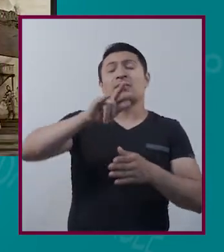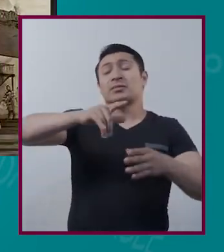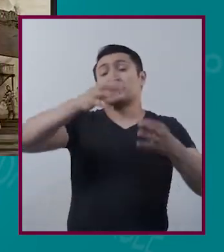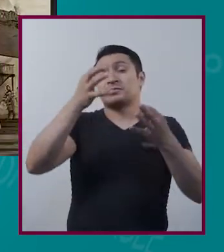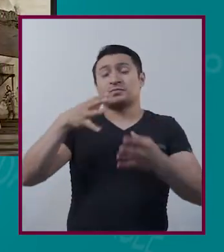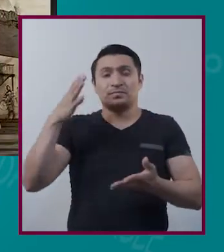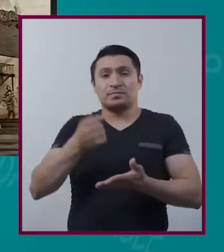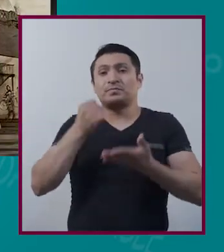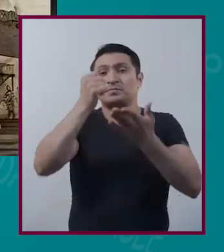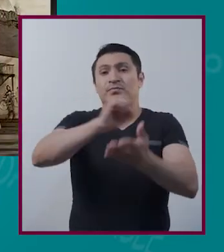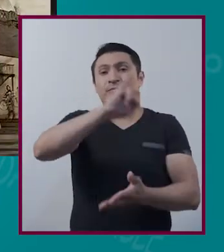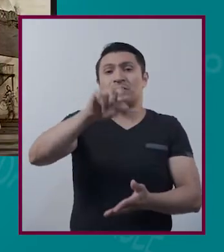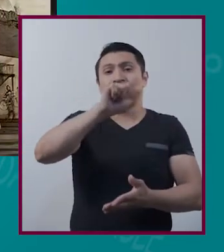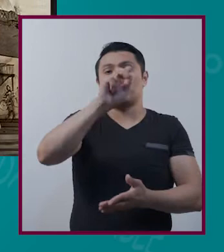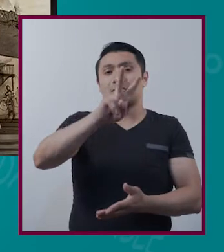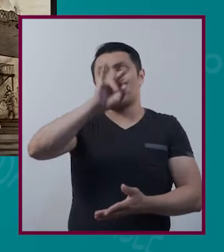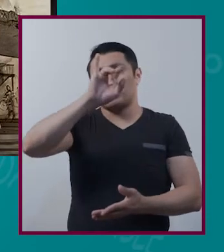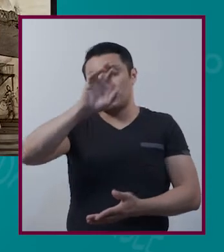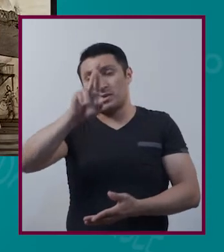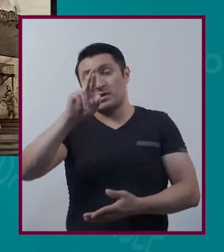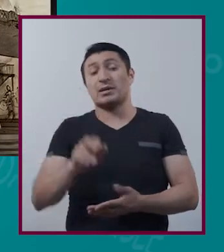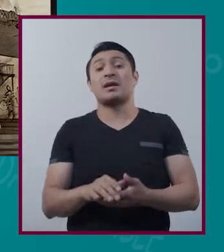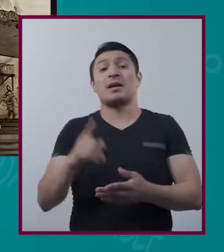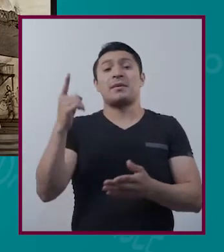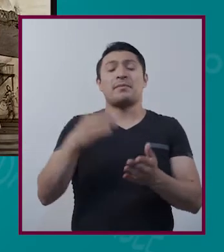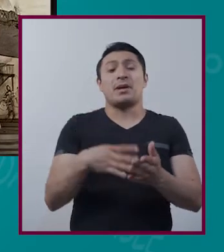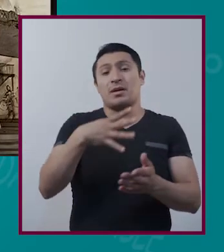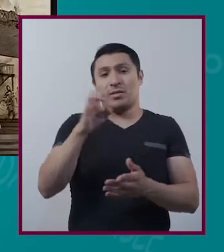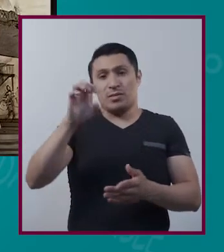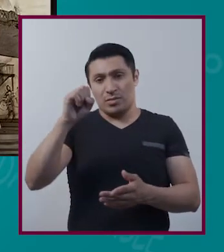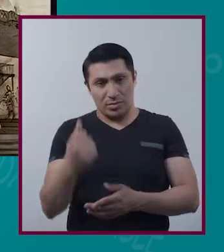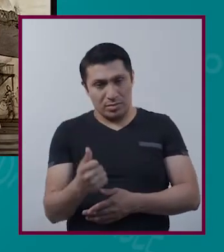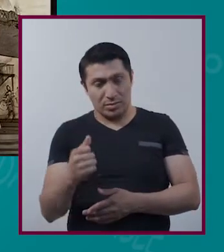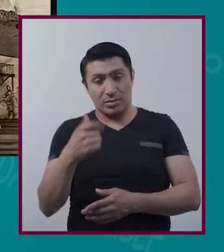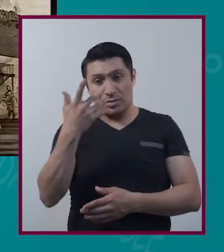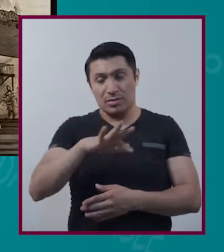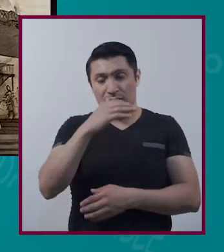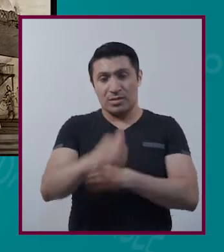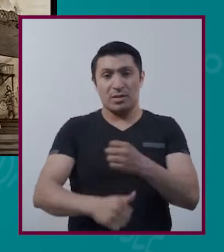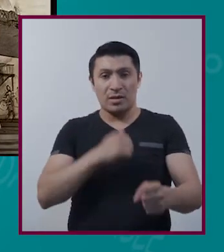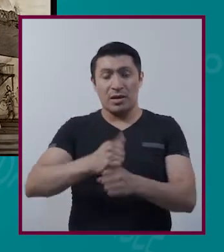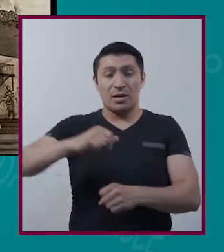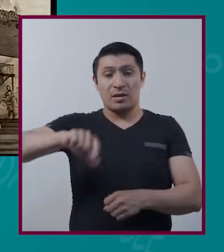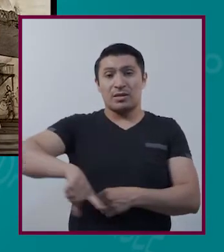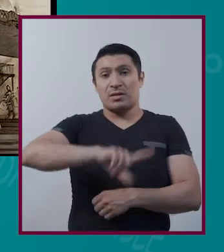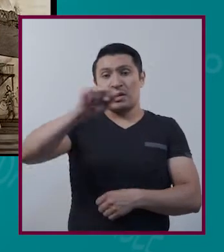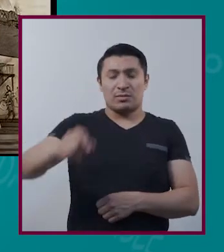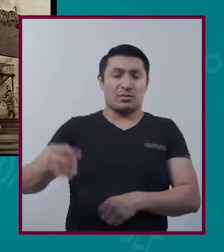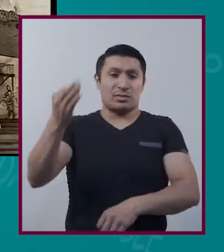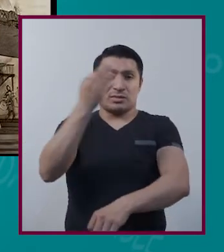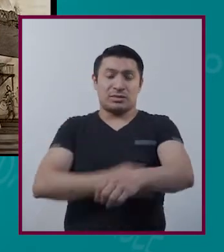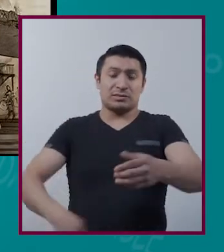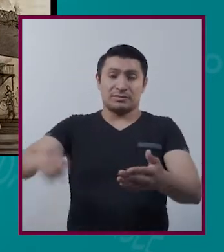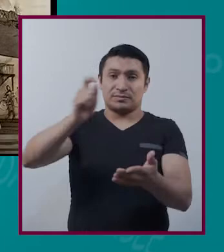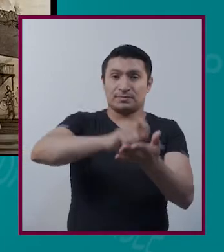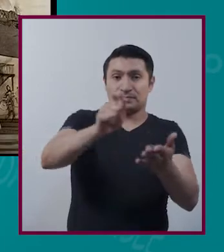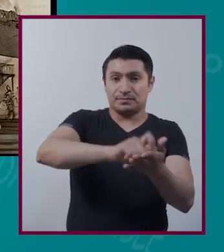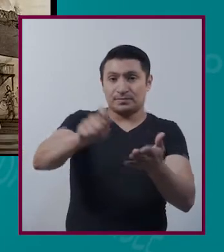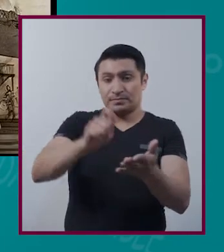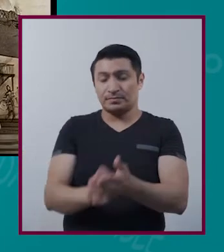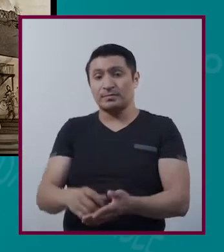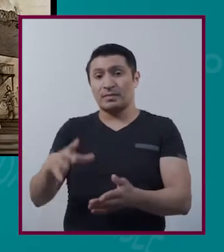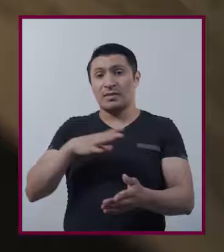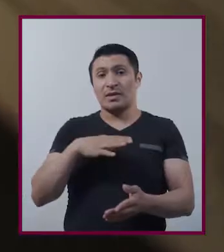esta obra literaria obtuvo el premio Javier Villaurrutia en 1966. 10 años después, los que tardó